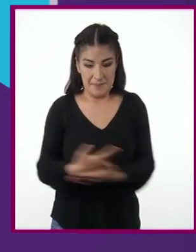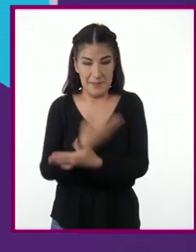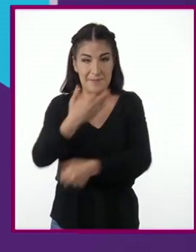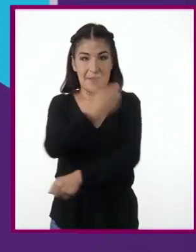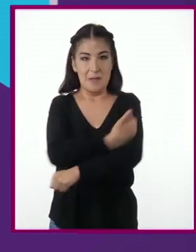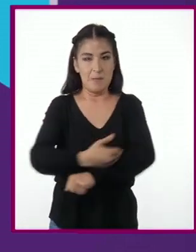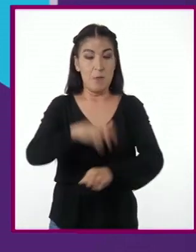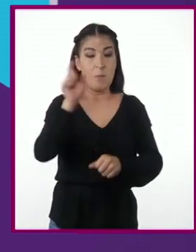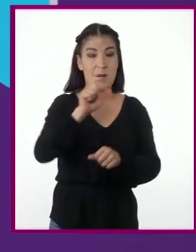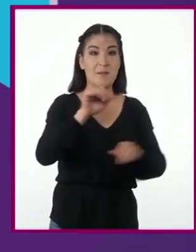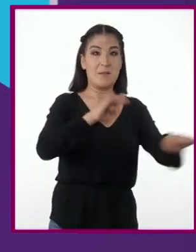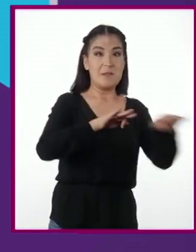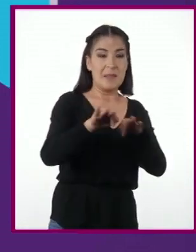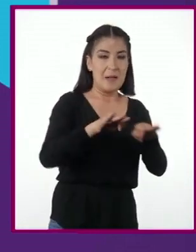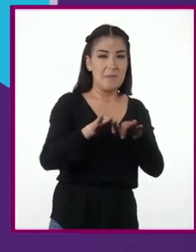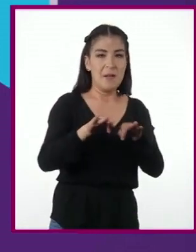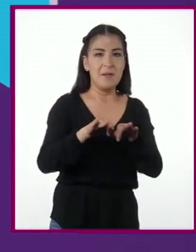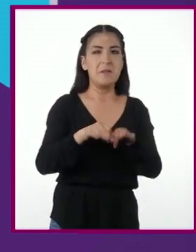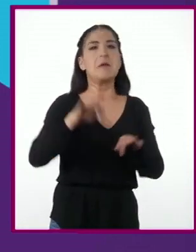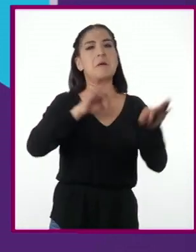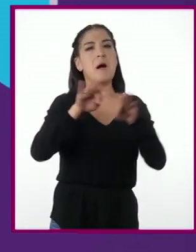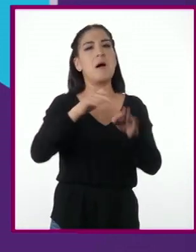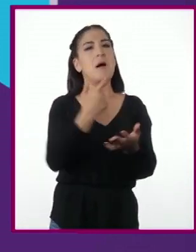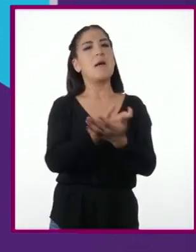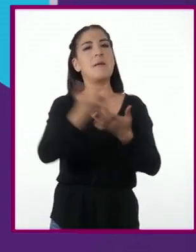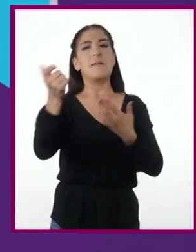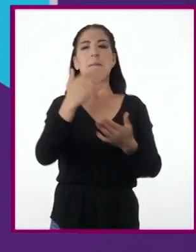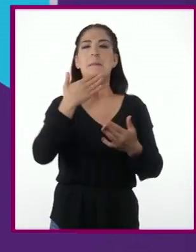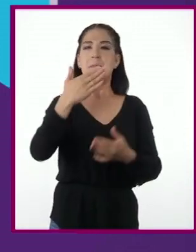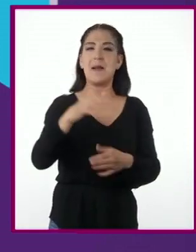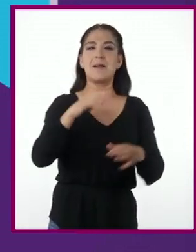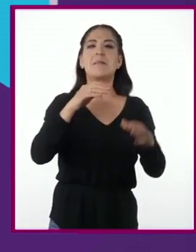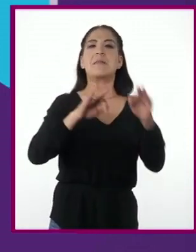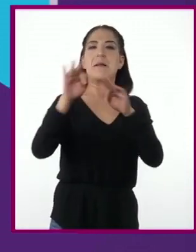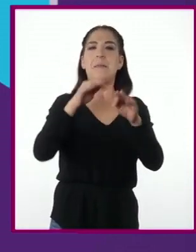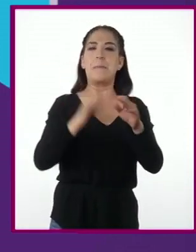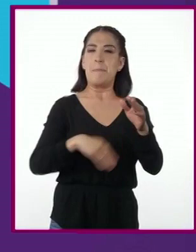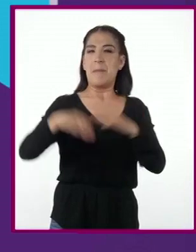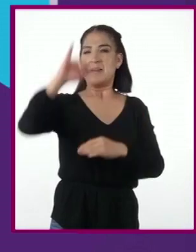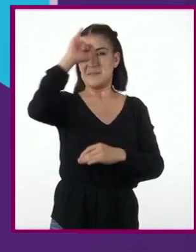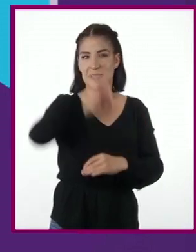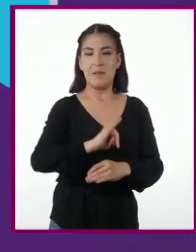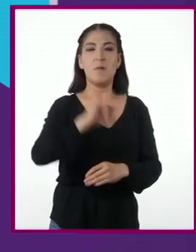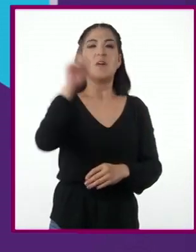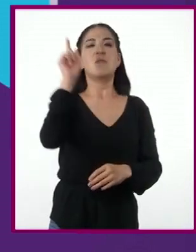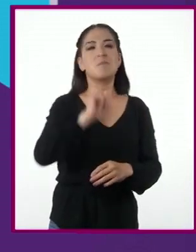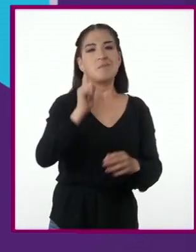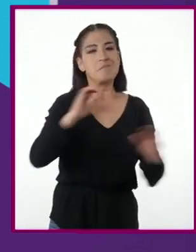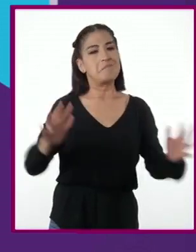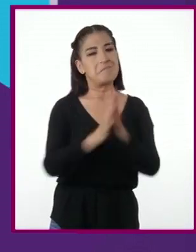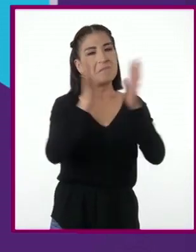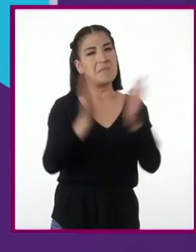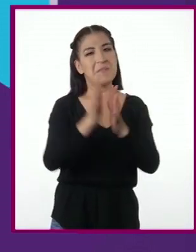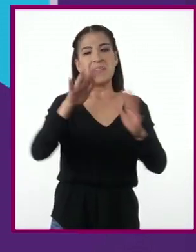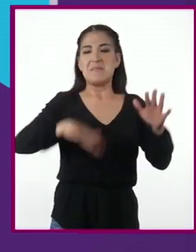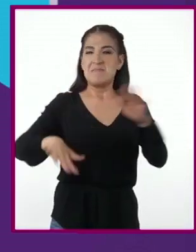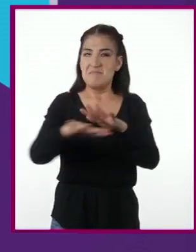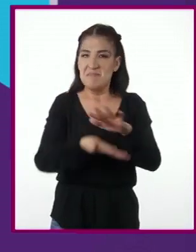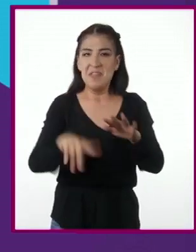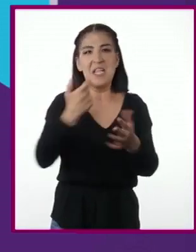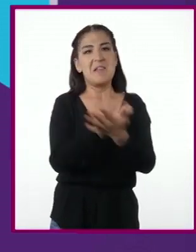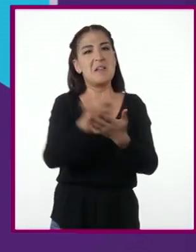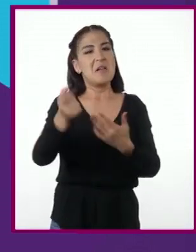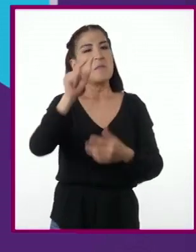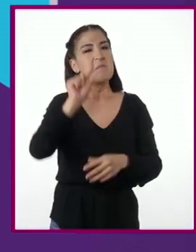ámbito laboral, los hombres suelen tener mejores puestos y las mujeres participan menos y perciben ingresos más